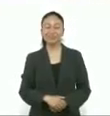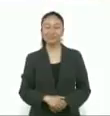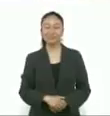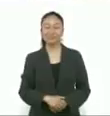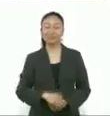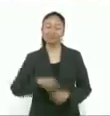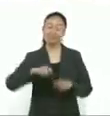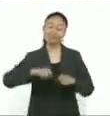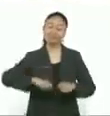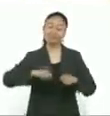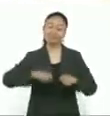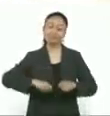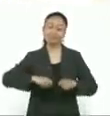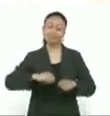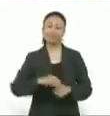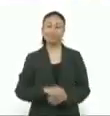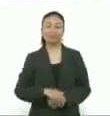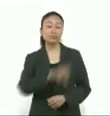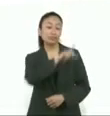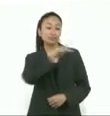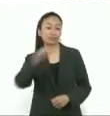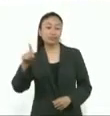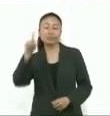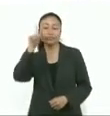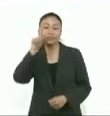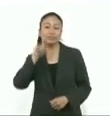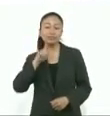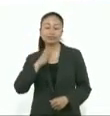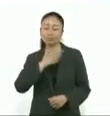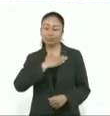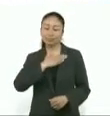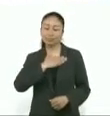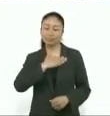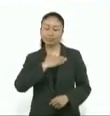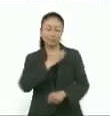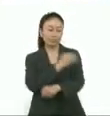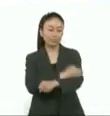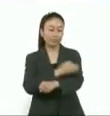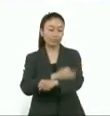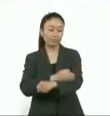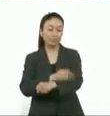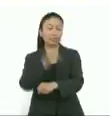Las saludo a todas mis compañeras